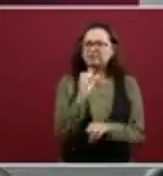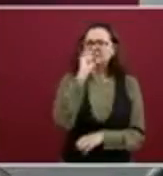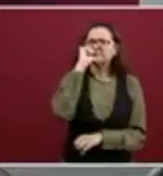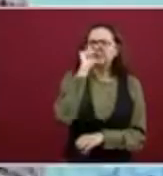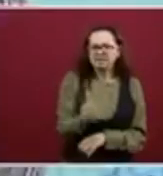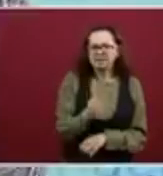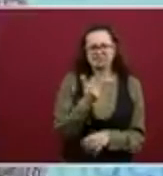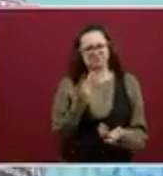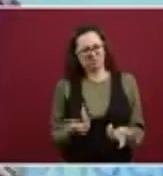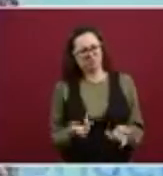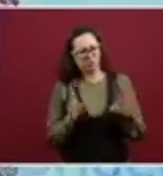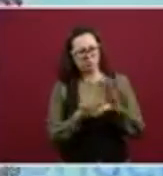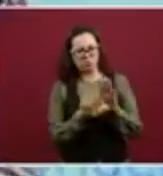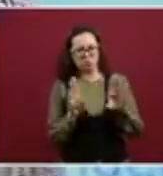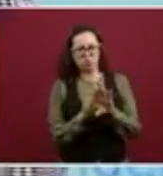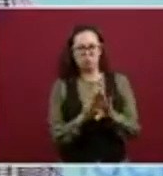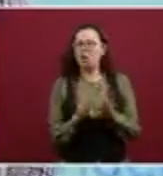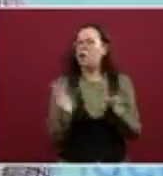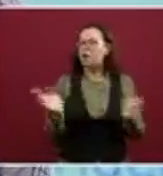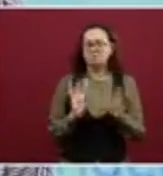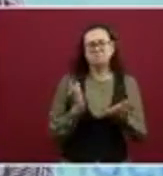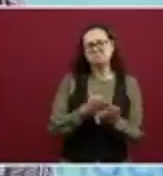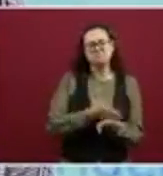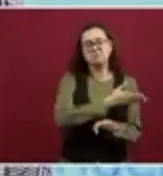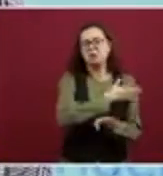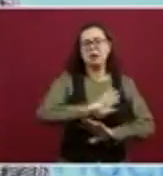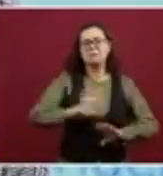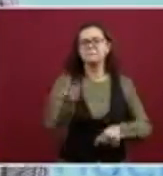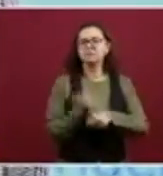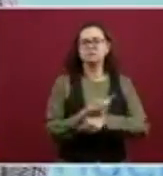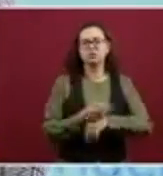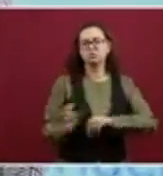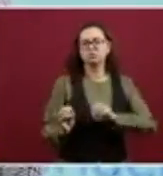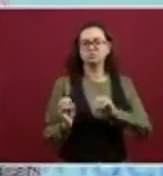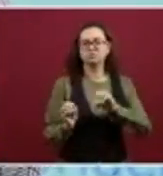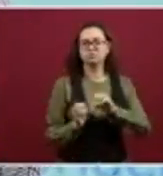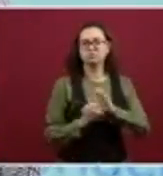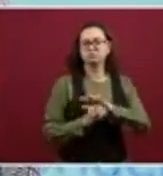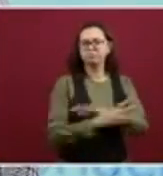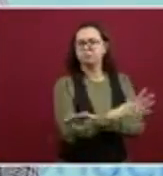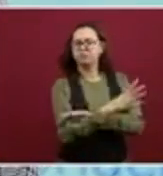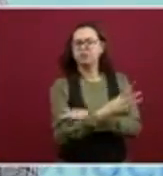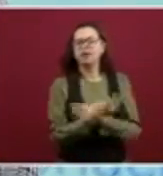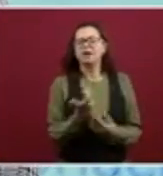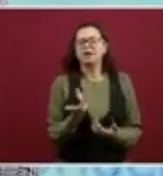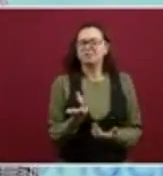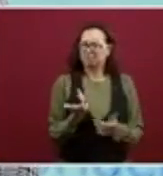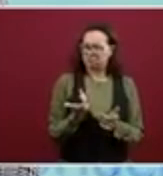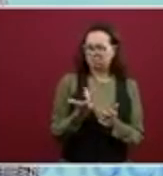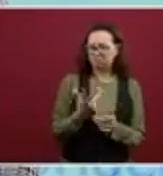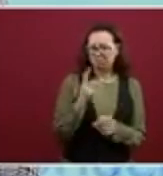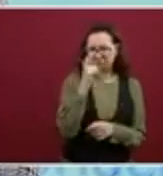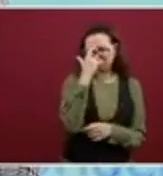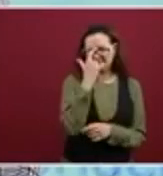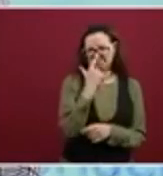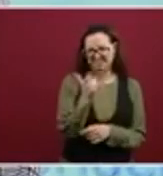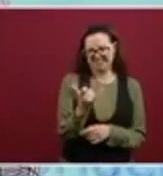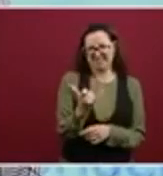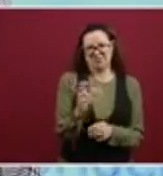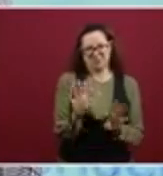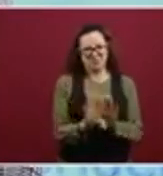ahorita, vamos a darle para adelante, ¿no? Esto obviamente, sí es un